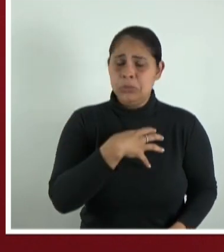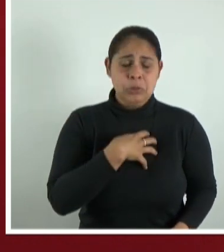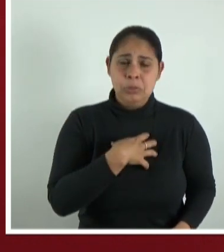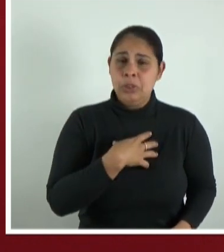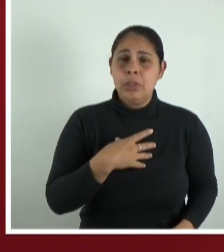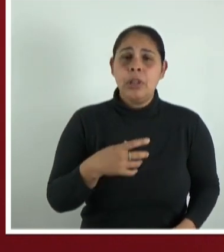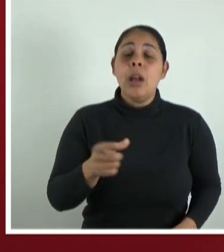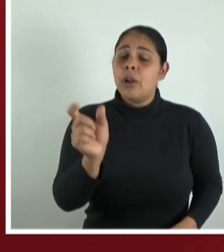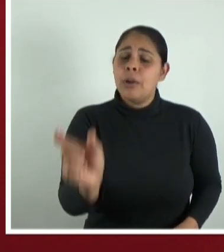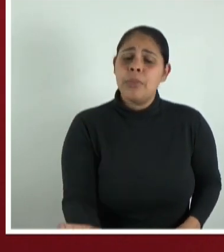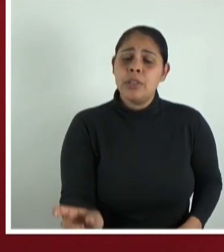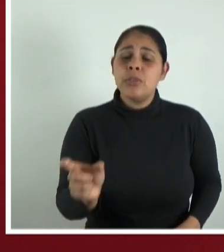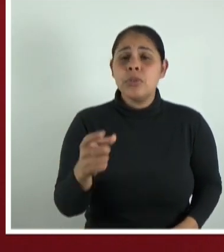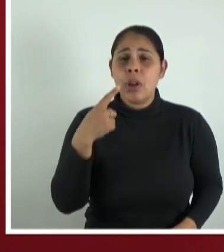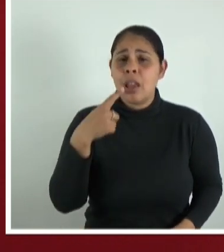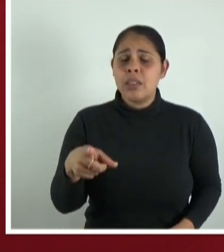responderé.